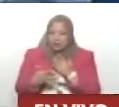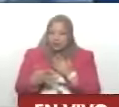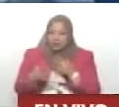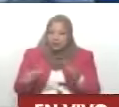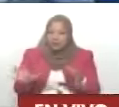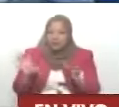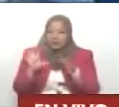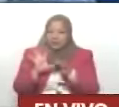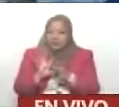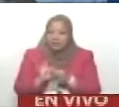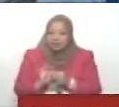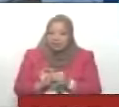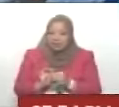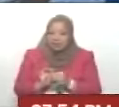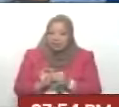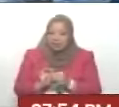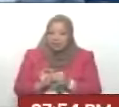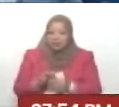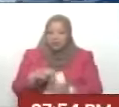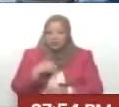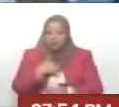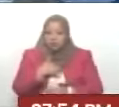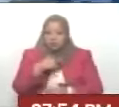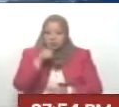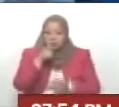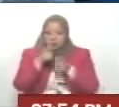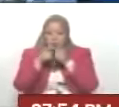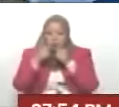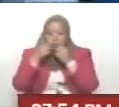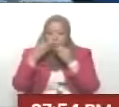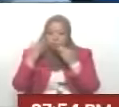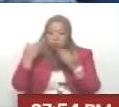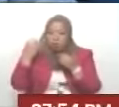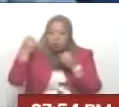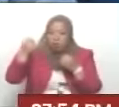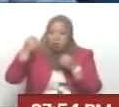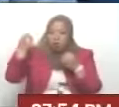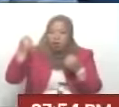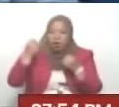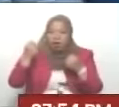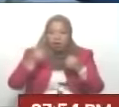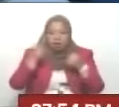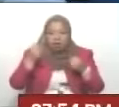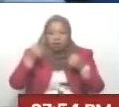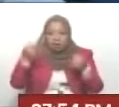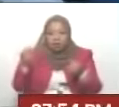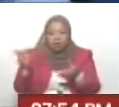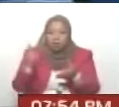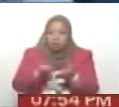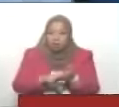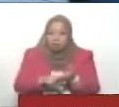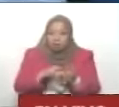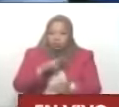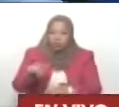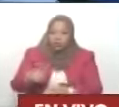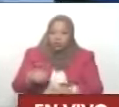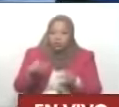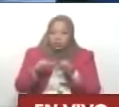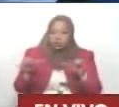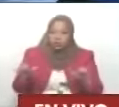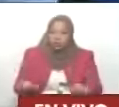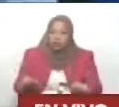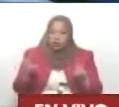Unión. Entonces yo vengo pregonando, repitiendo, diciendo. Vamos a construir nuestro sistema para esta